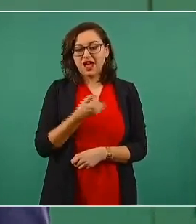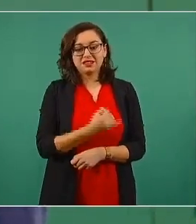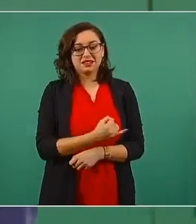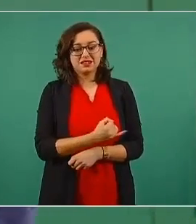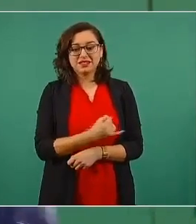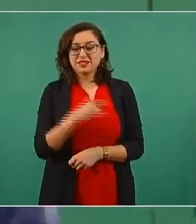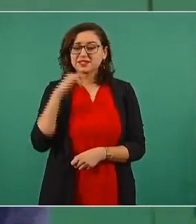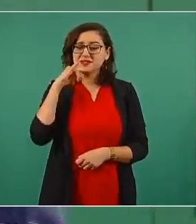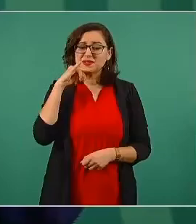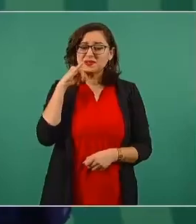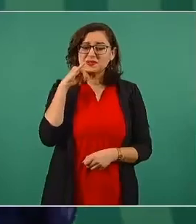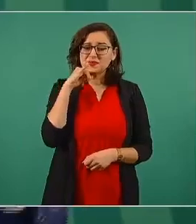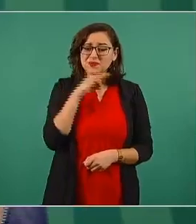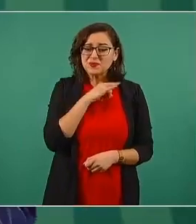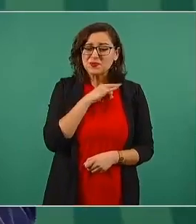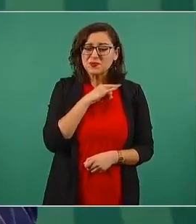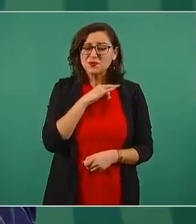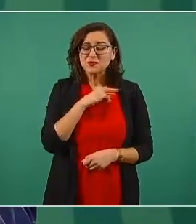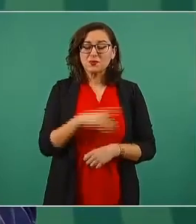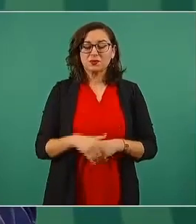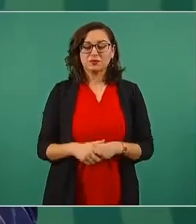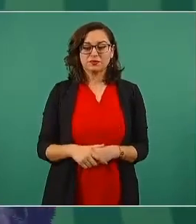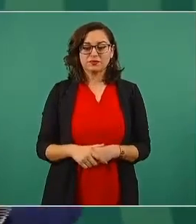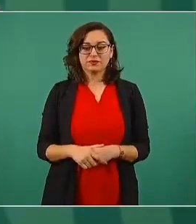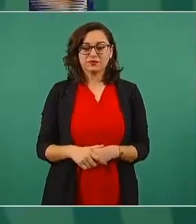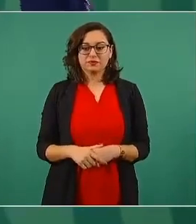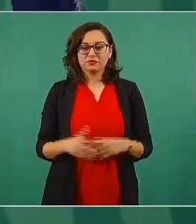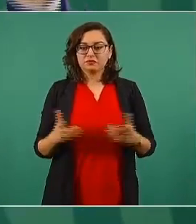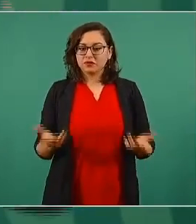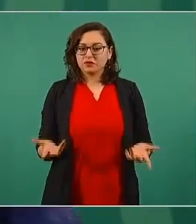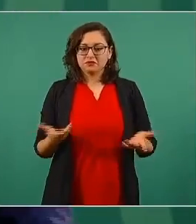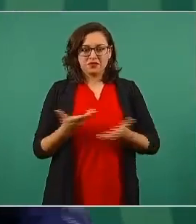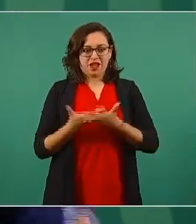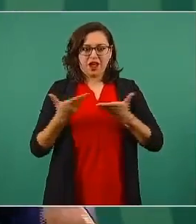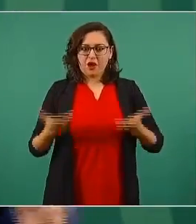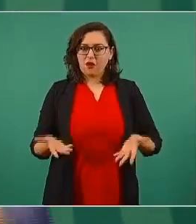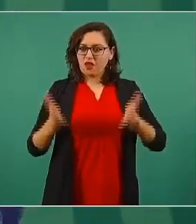la hipocresía, y ahora es